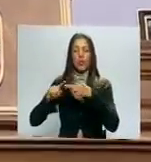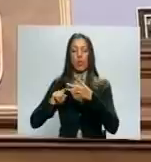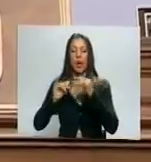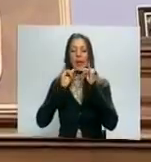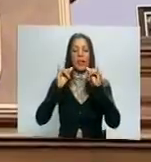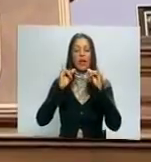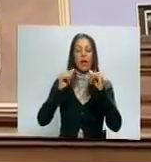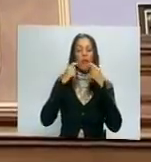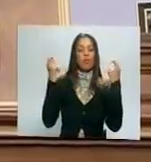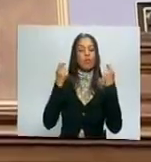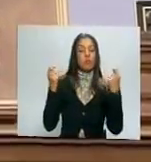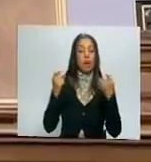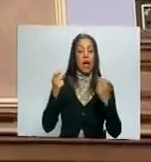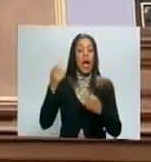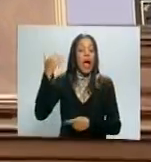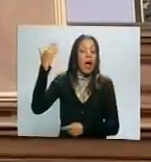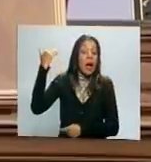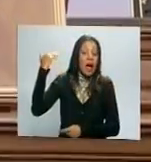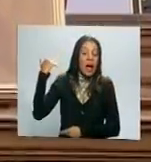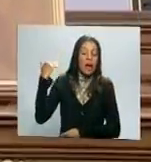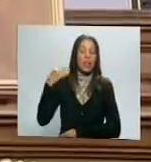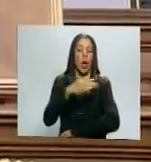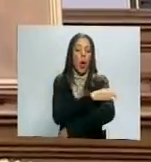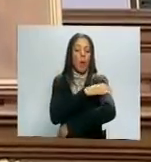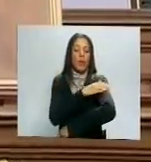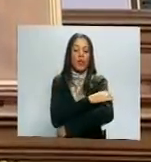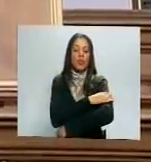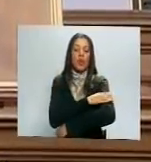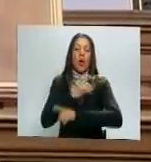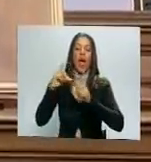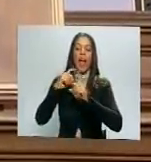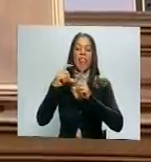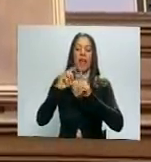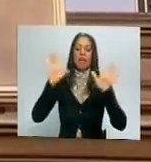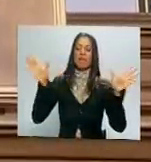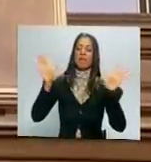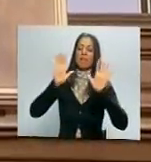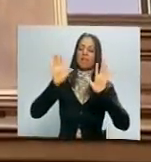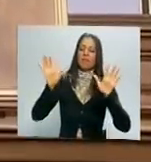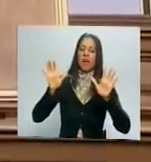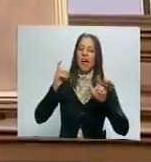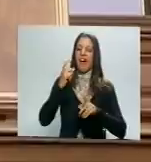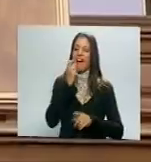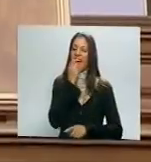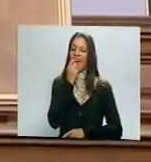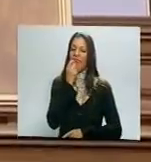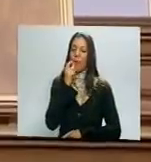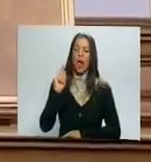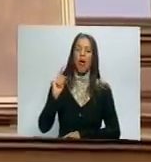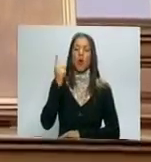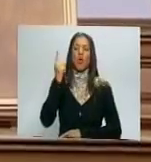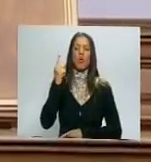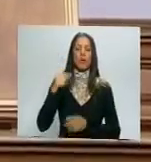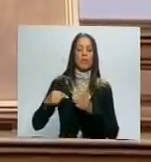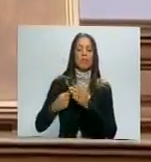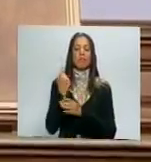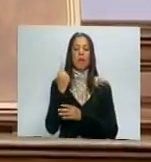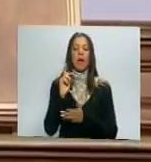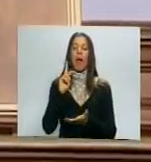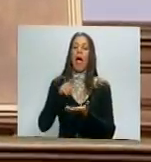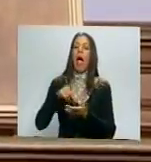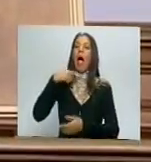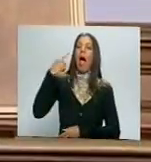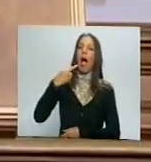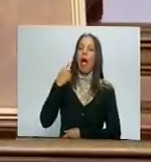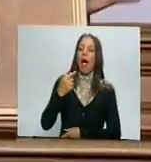informando, compatriota. Antes, los presidentes, de casualidad, una vez al año iban a caerle a mentiras al pueblo.